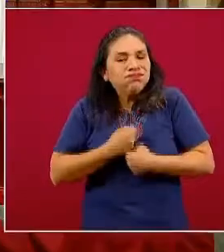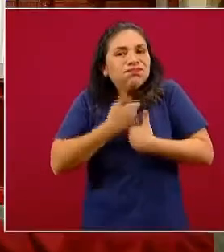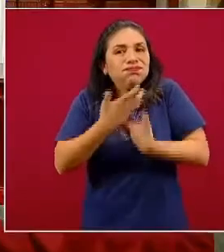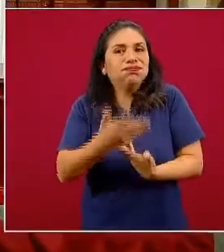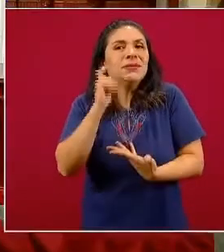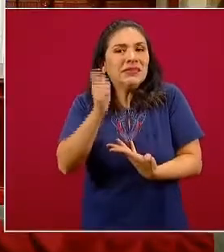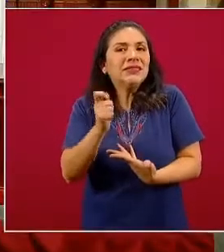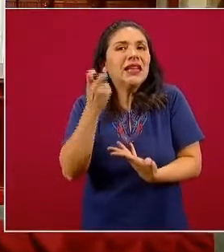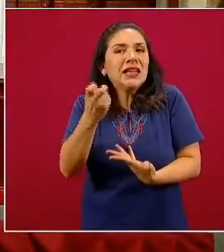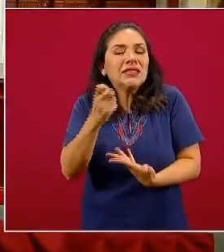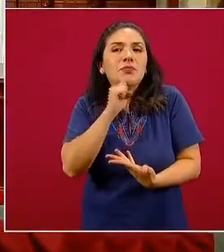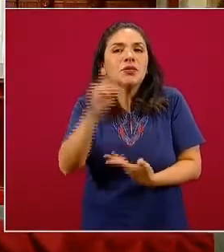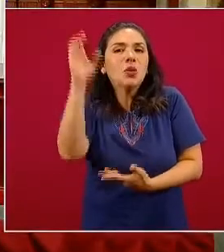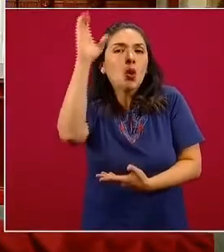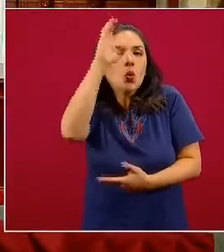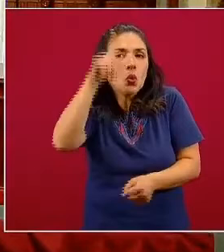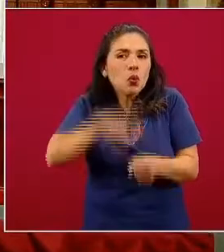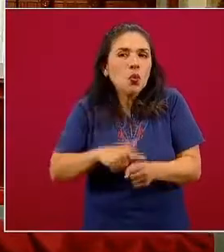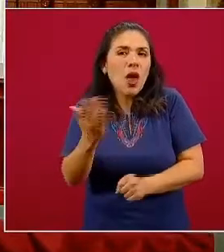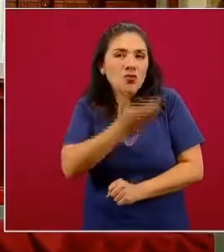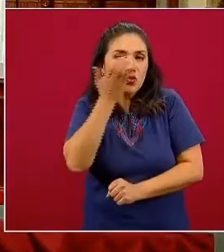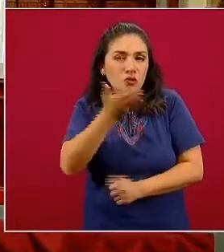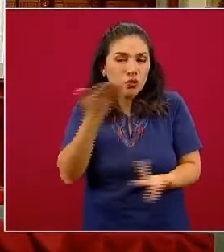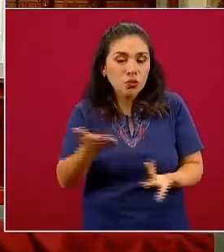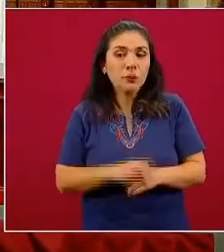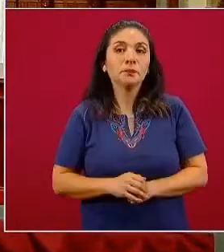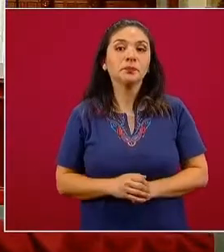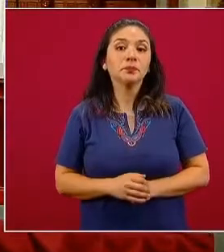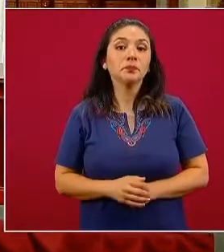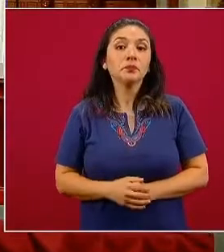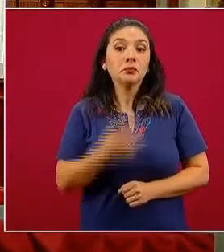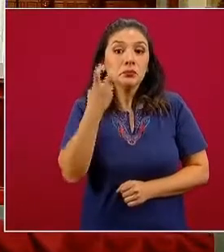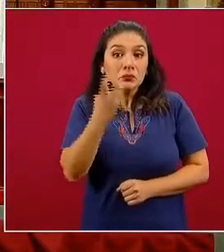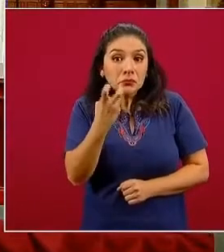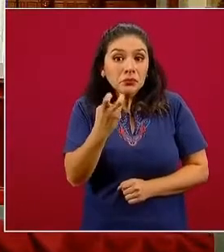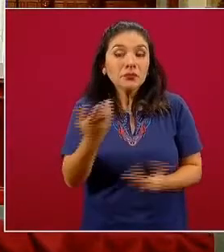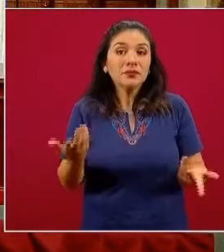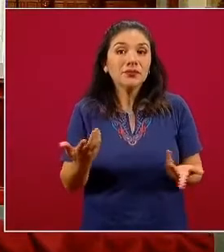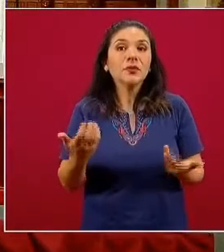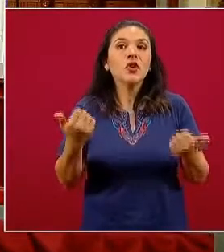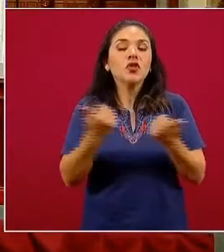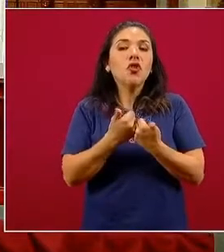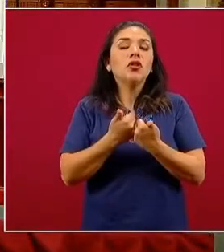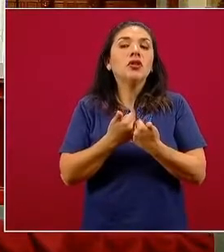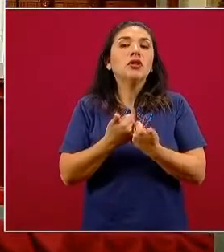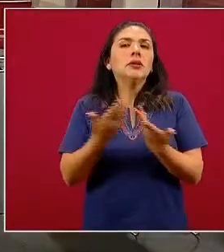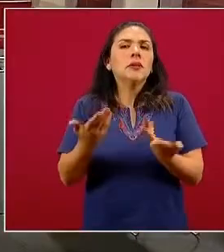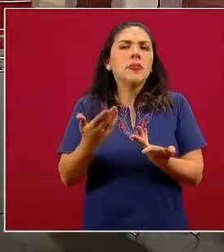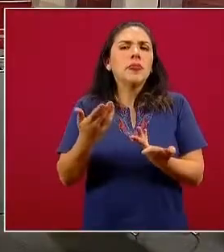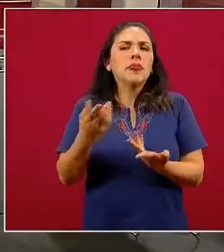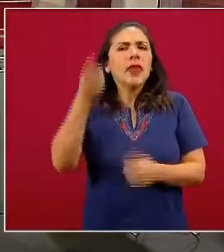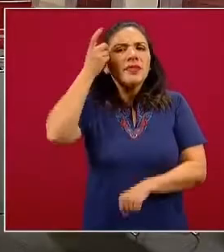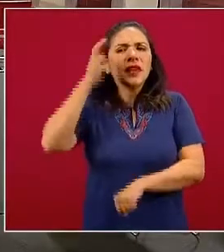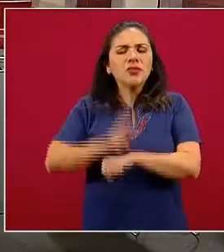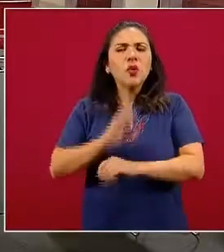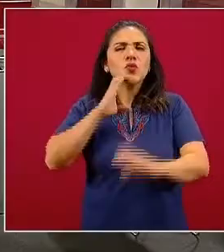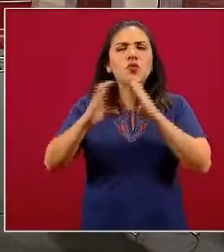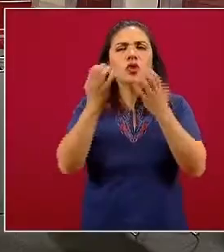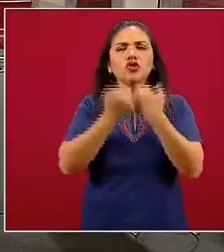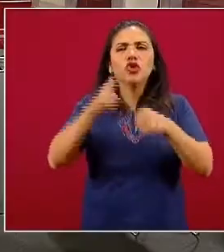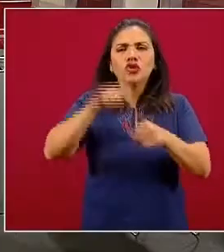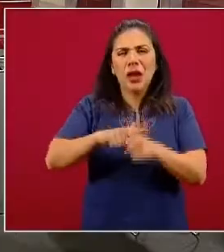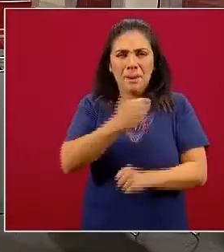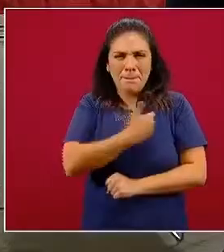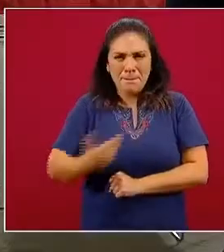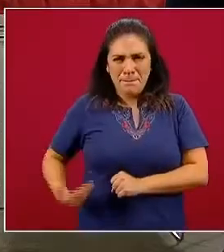son justamente estas culturas. Entonces, a través de la Dirección de Comunicación Social y Vocería